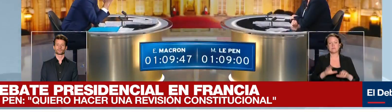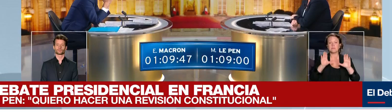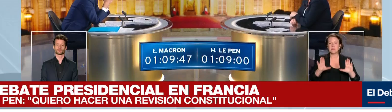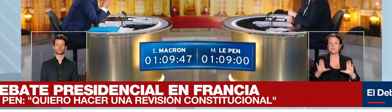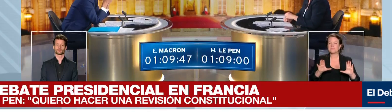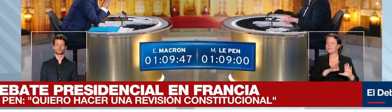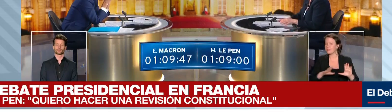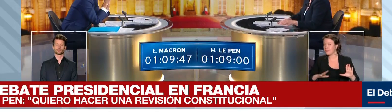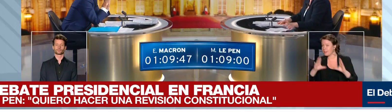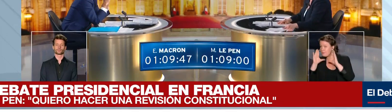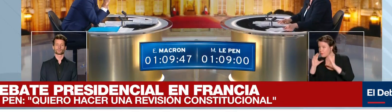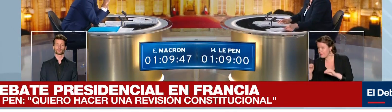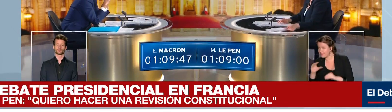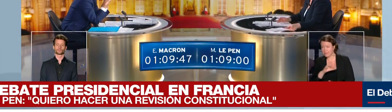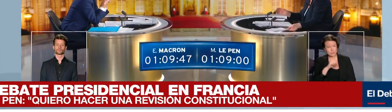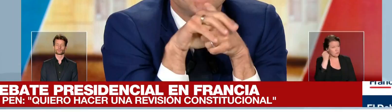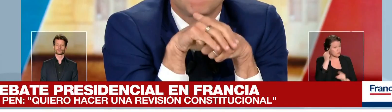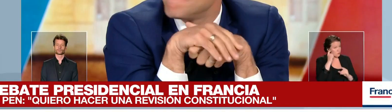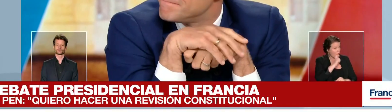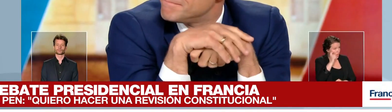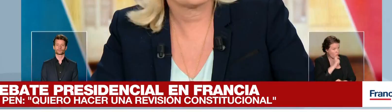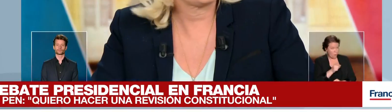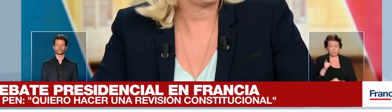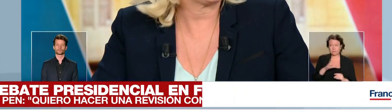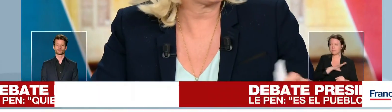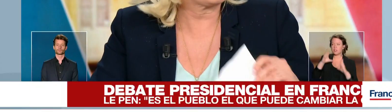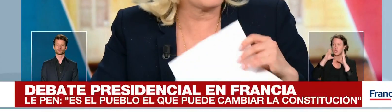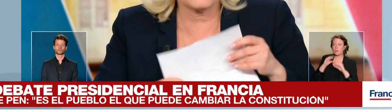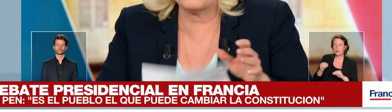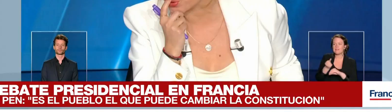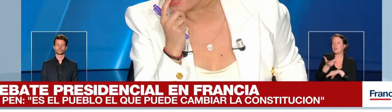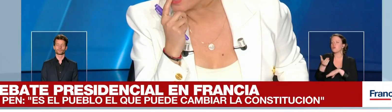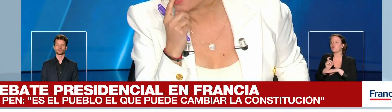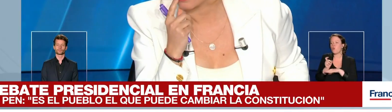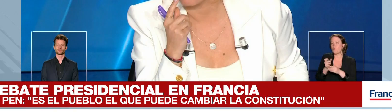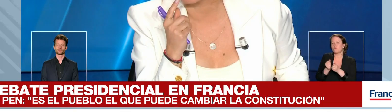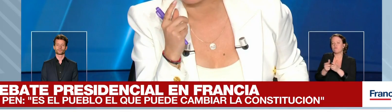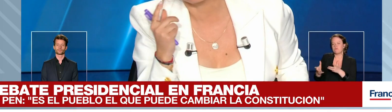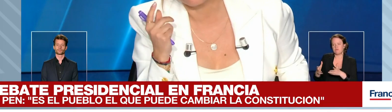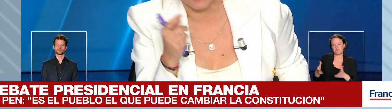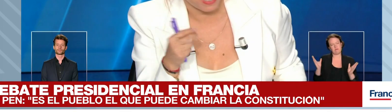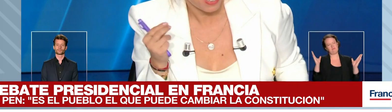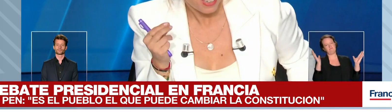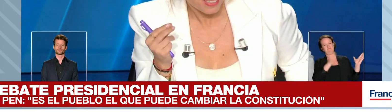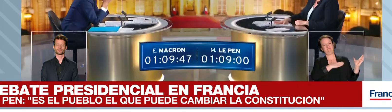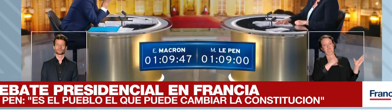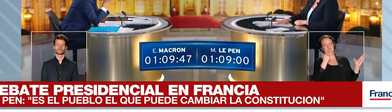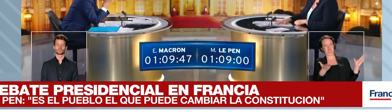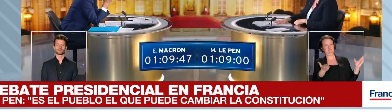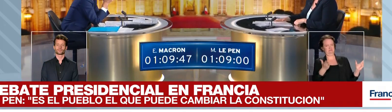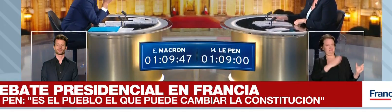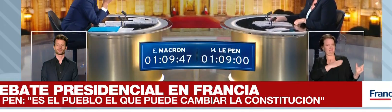franceses. Bueno, Emmanuel Macron y Marine Le Pen. Marine Le Pen tiene algunos segundos de retraso.